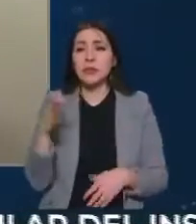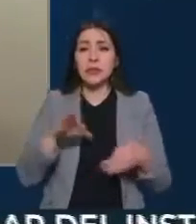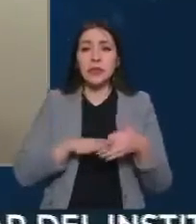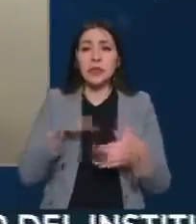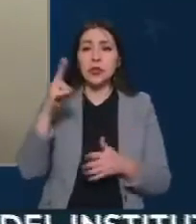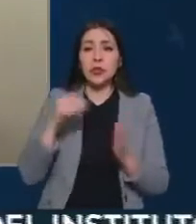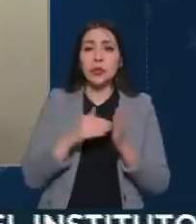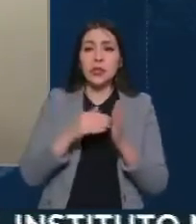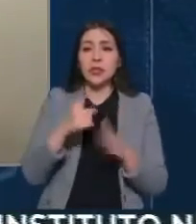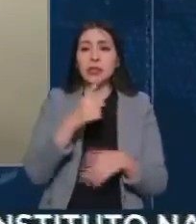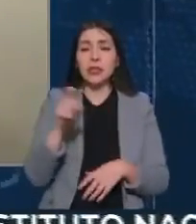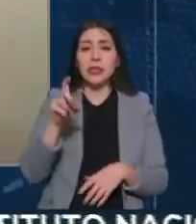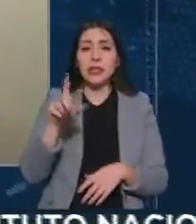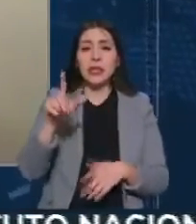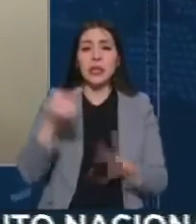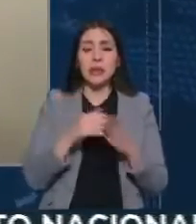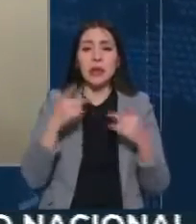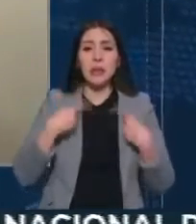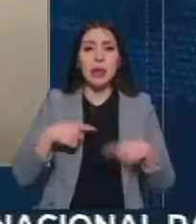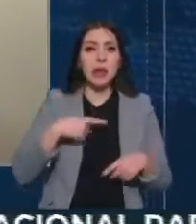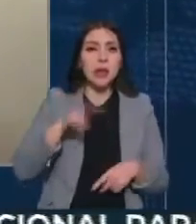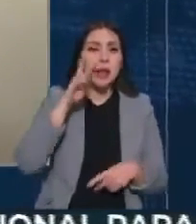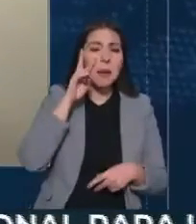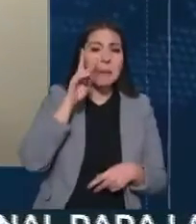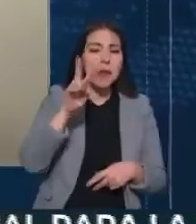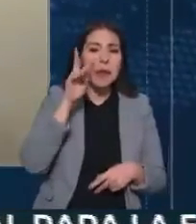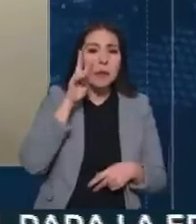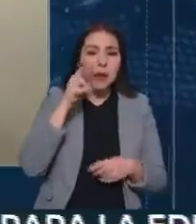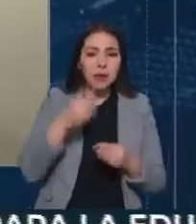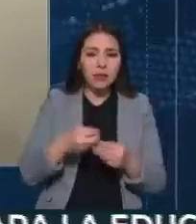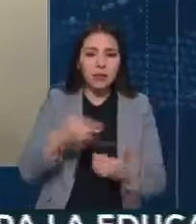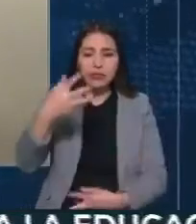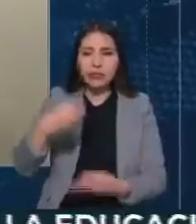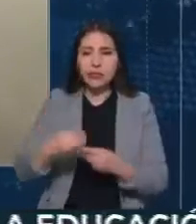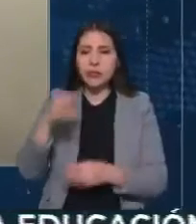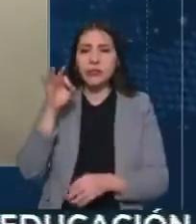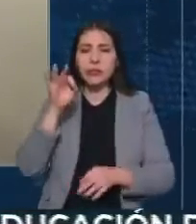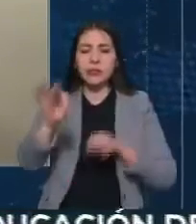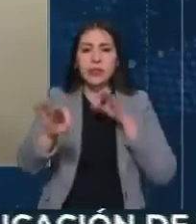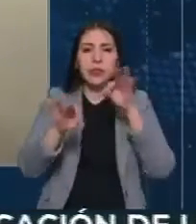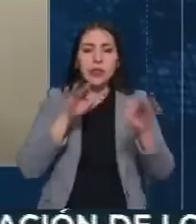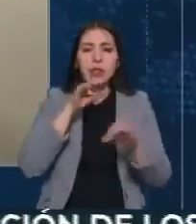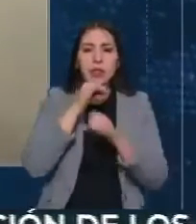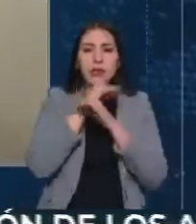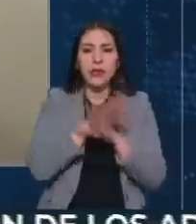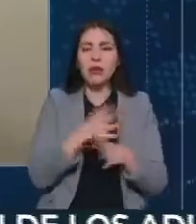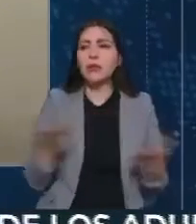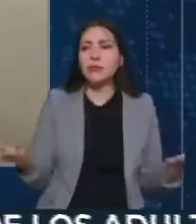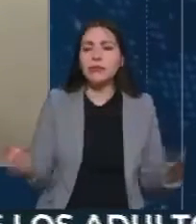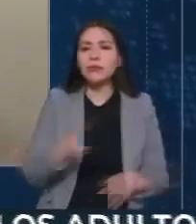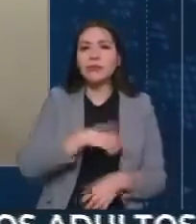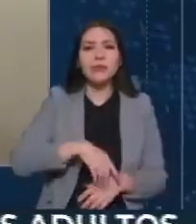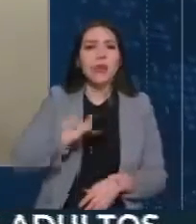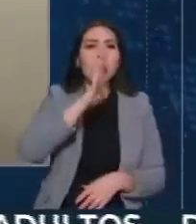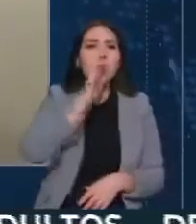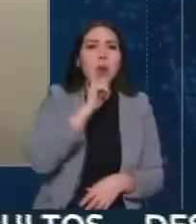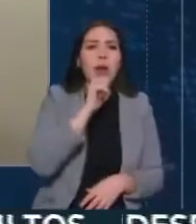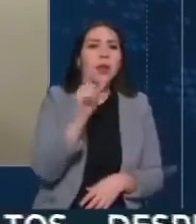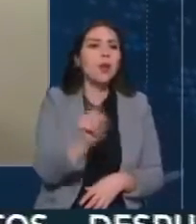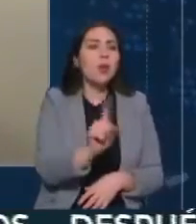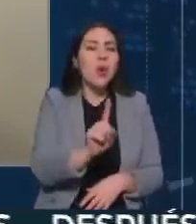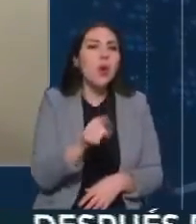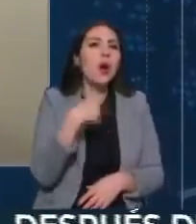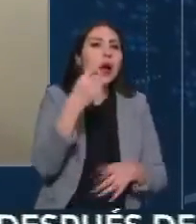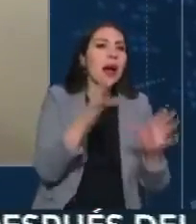2.136.700 personas han leído estos mensajes de desinformación en estos días en que no se ha podido, pues, difundir a través de la Secretaría